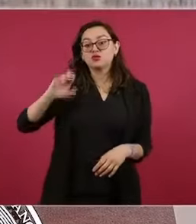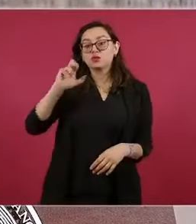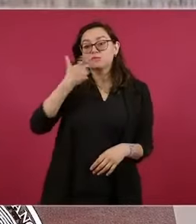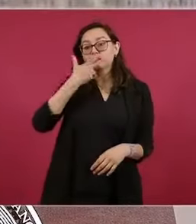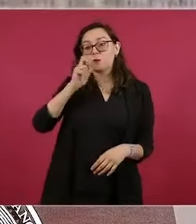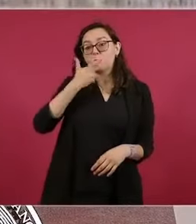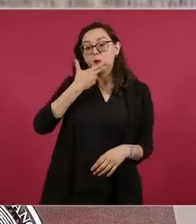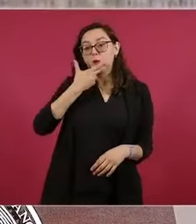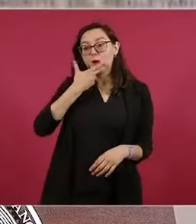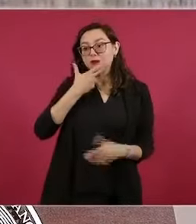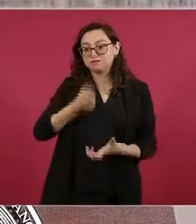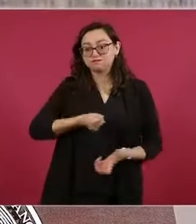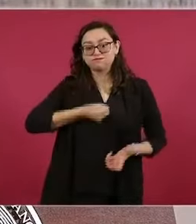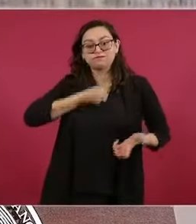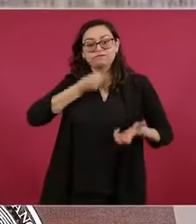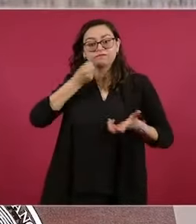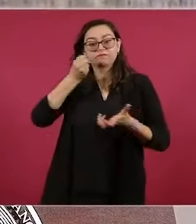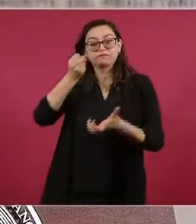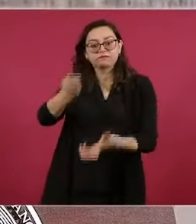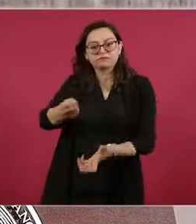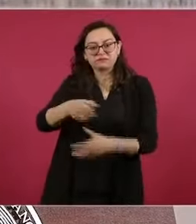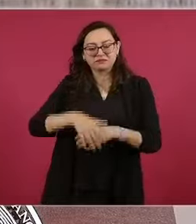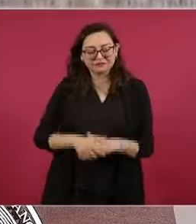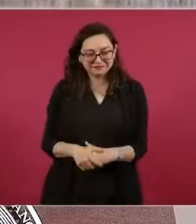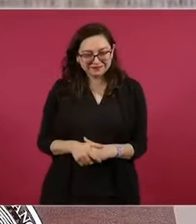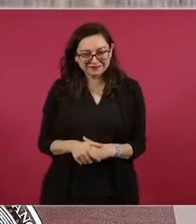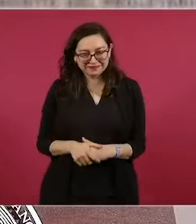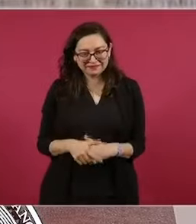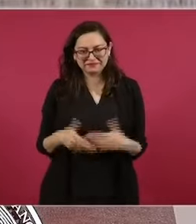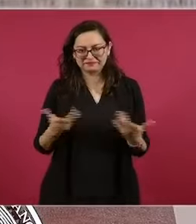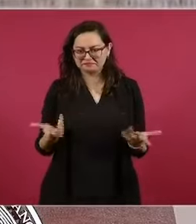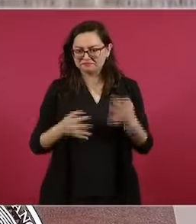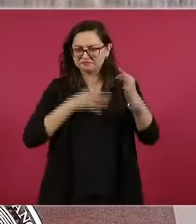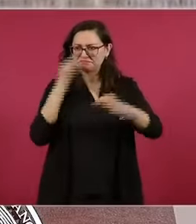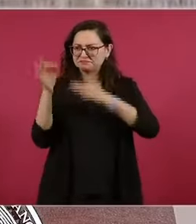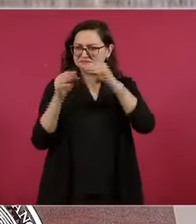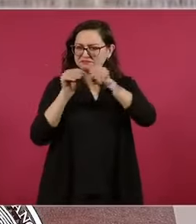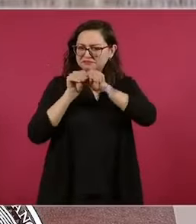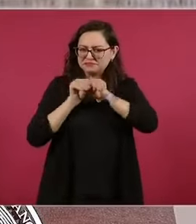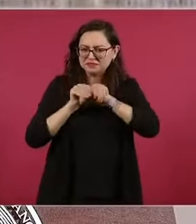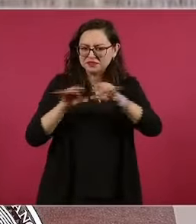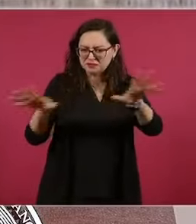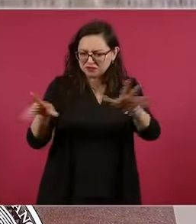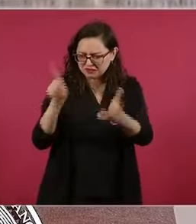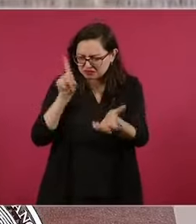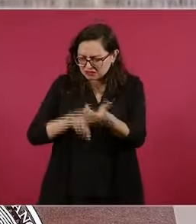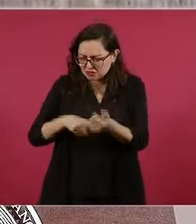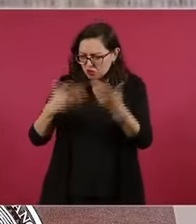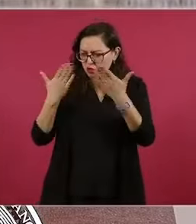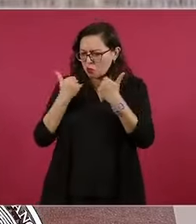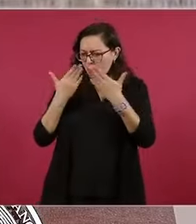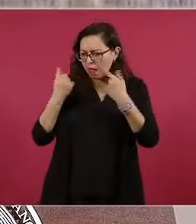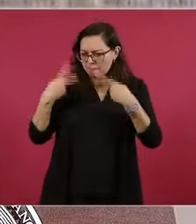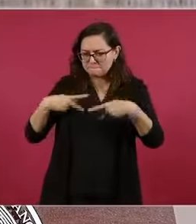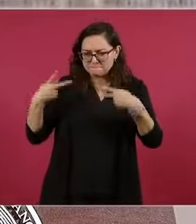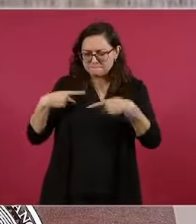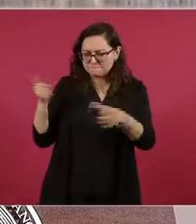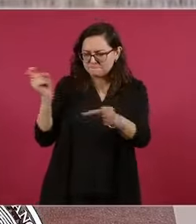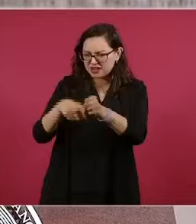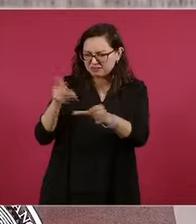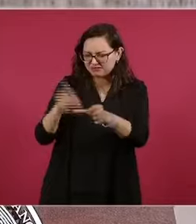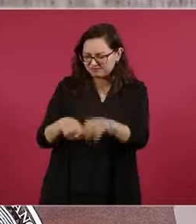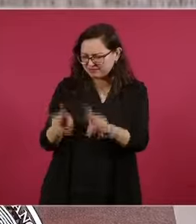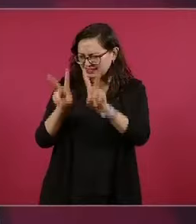estas páginas con nada de seguidores o que publican notas que no necesariamente